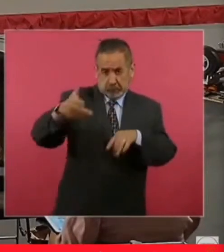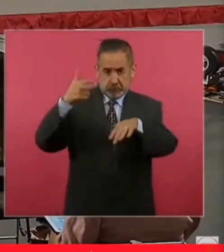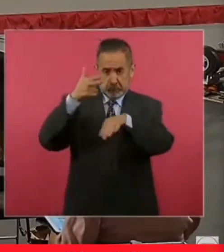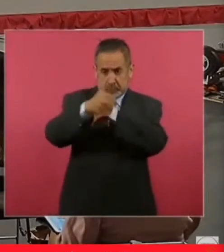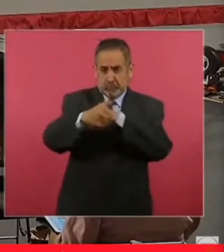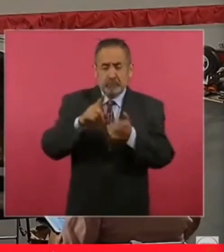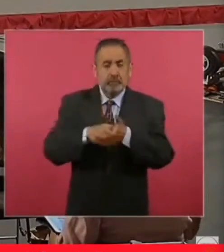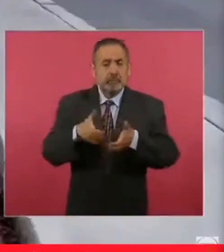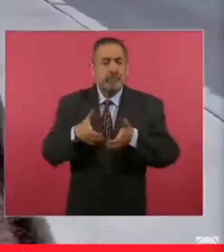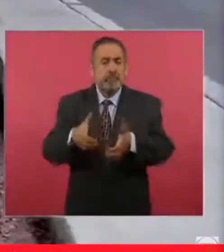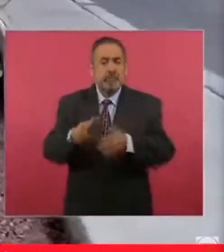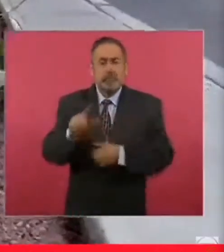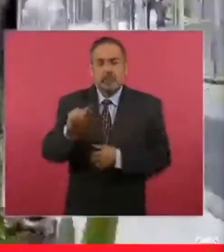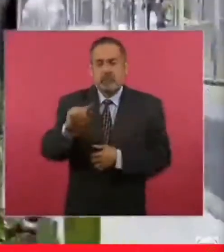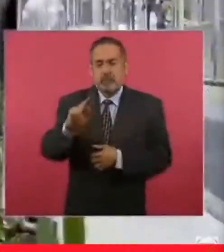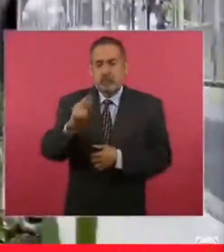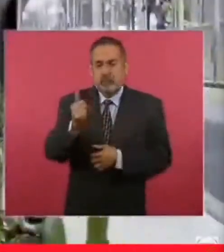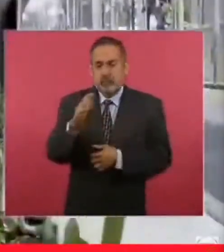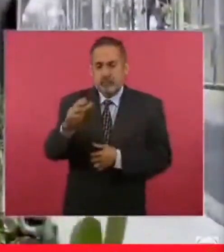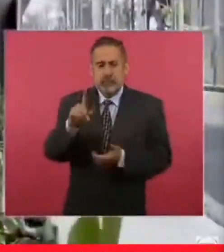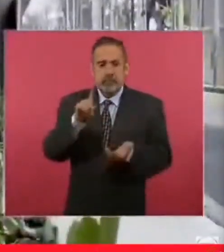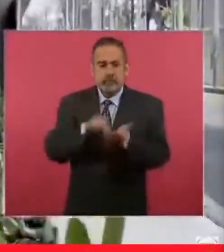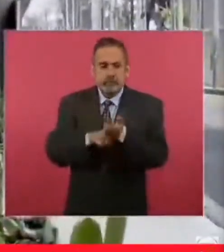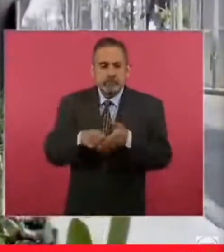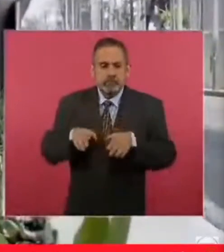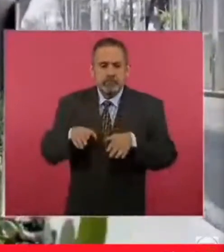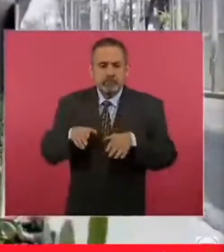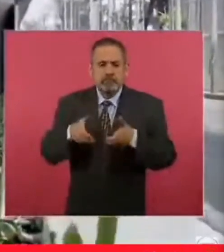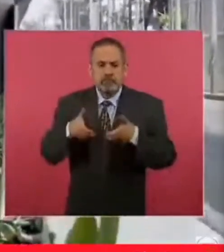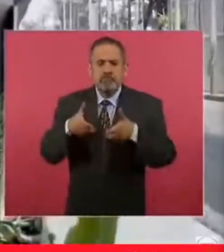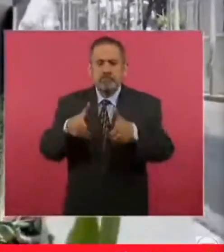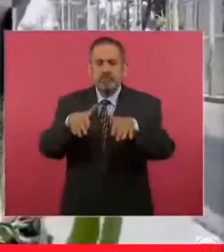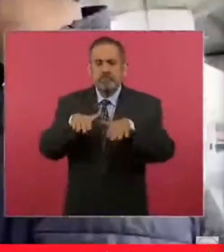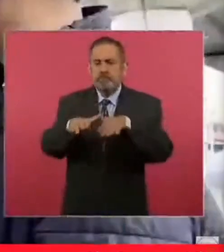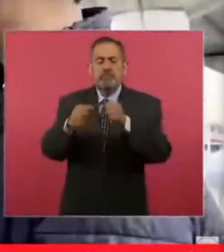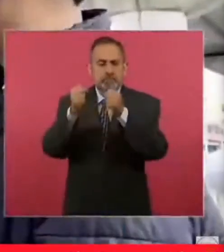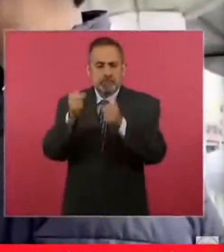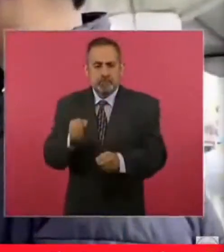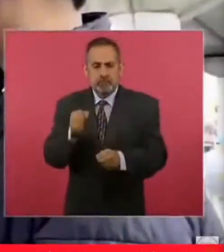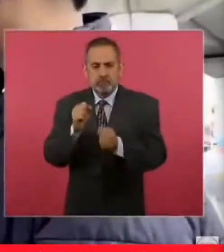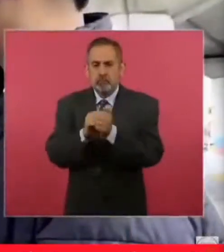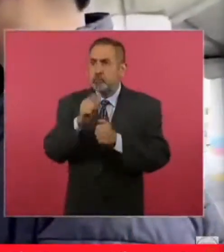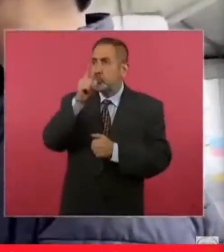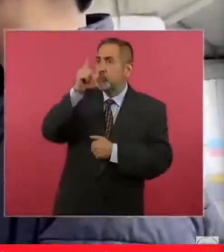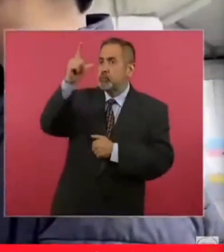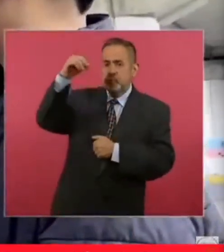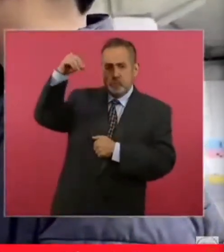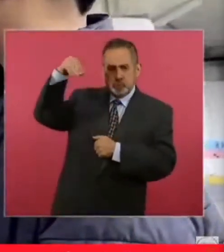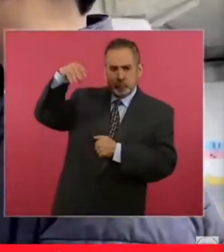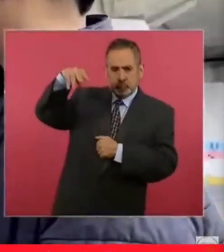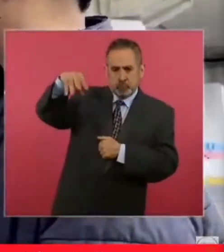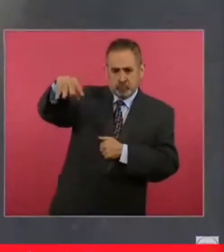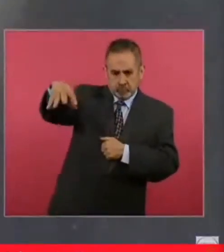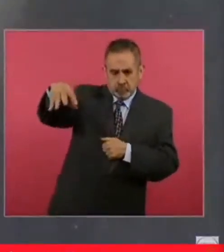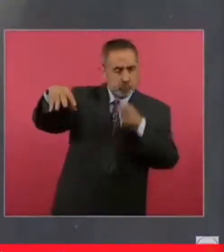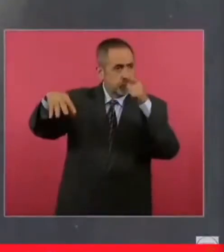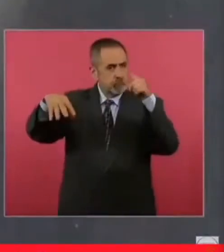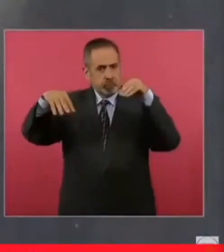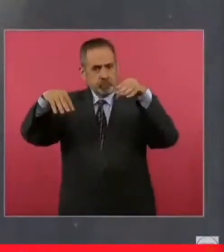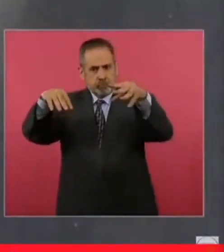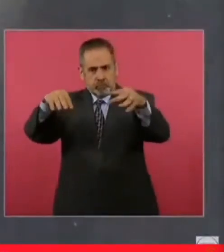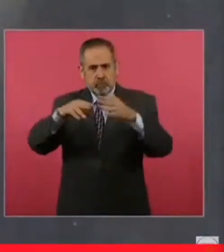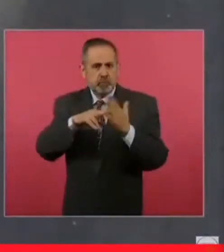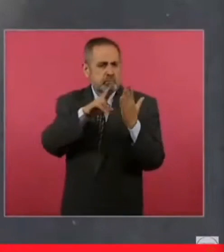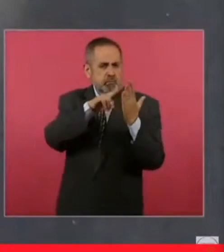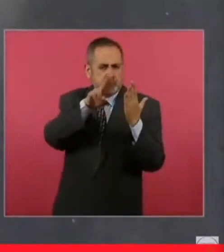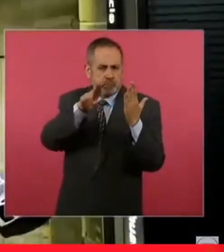avenida Tláhuac, se estableció un sendero seguro, se colocó iluminación adicional, se